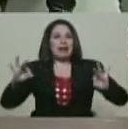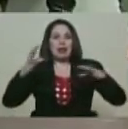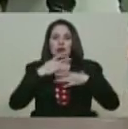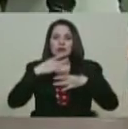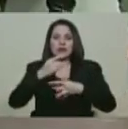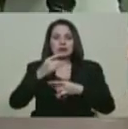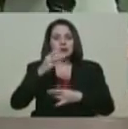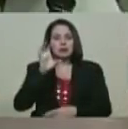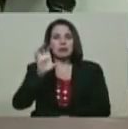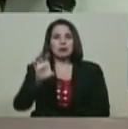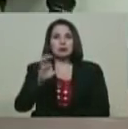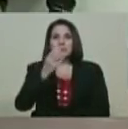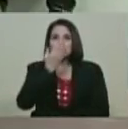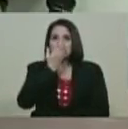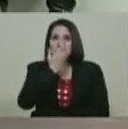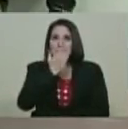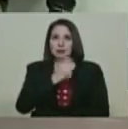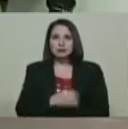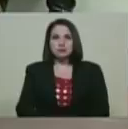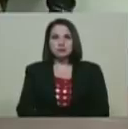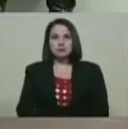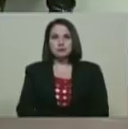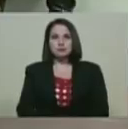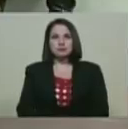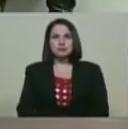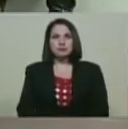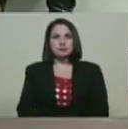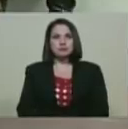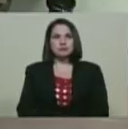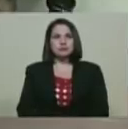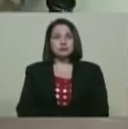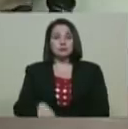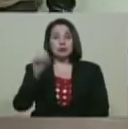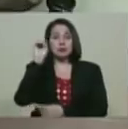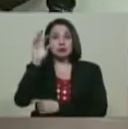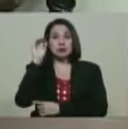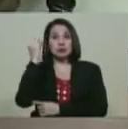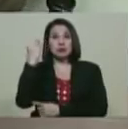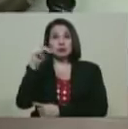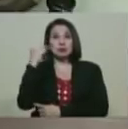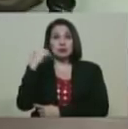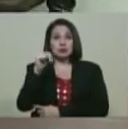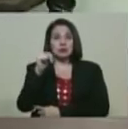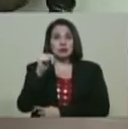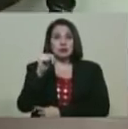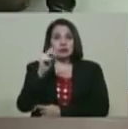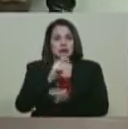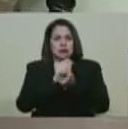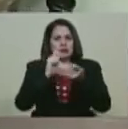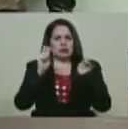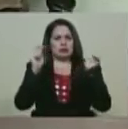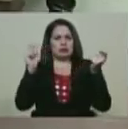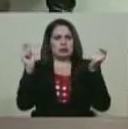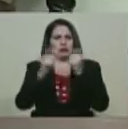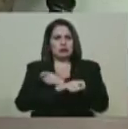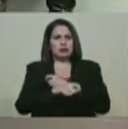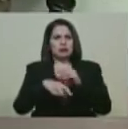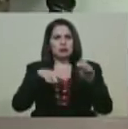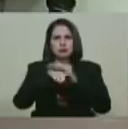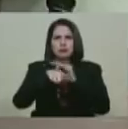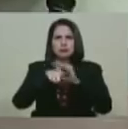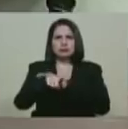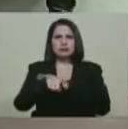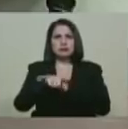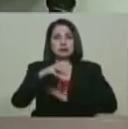del país, sencillamente. Una Asamblea Nacional que se ha convertido como en una cueva de